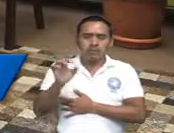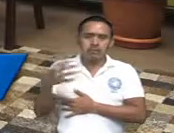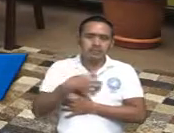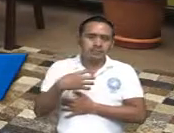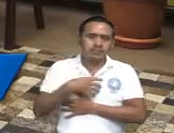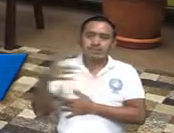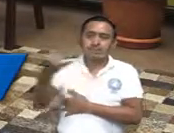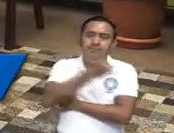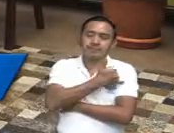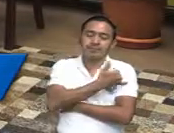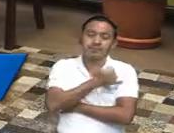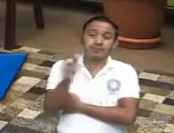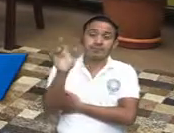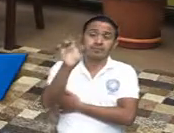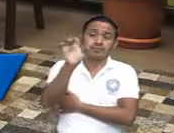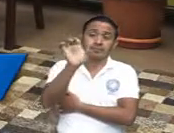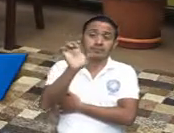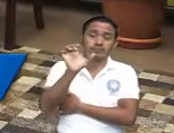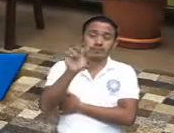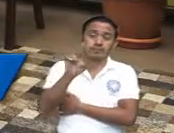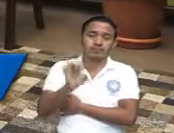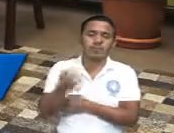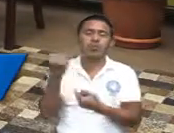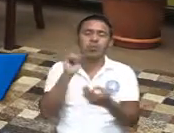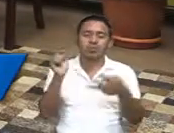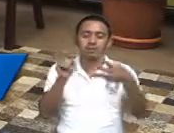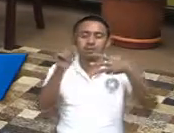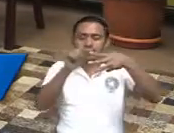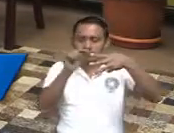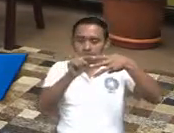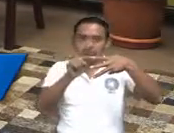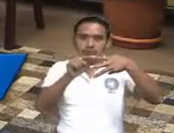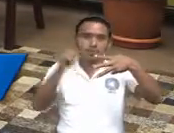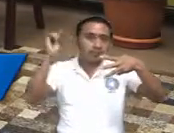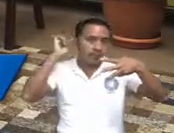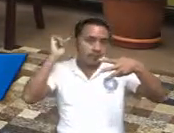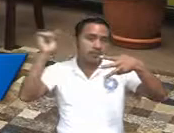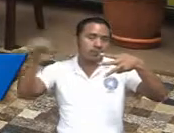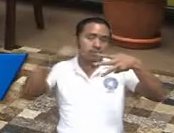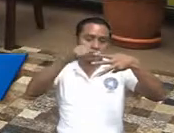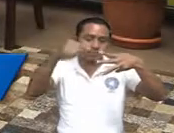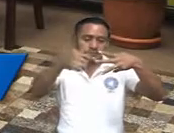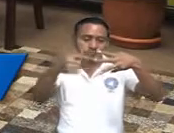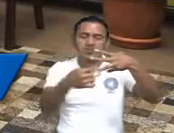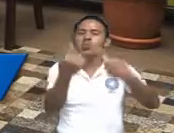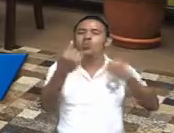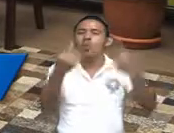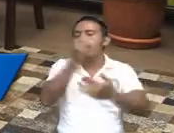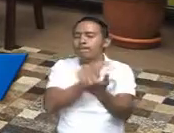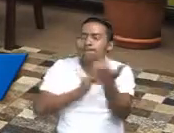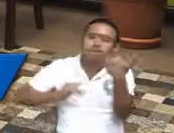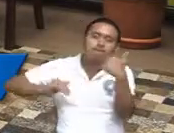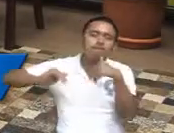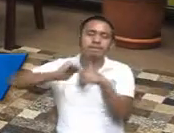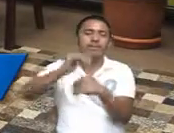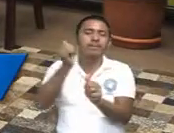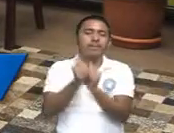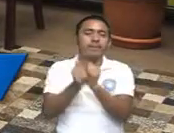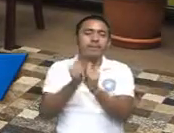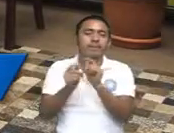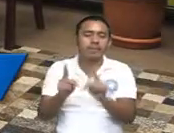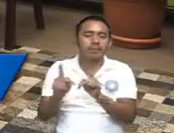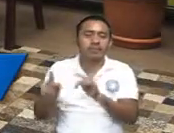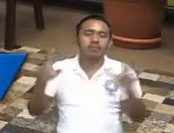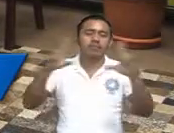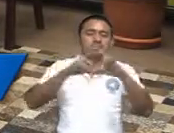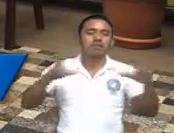problemas en el oído interno en el oído interno en estas tres partes estructural cuál es la que más se ve afectada a la población